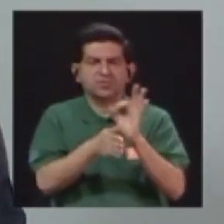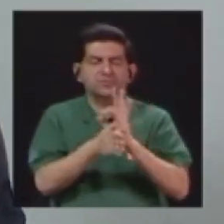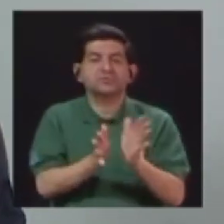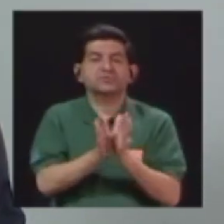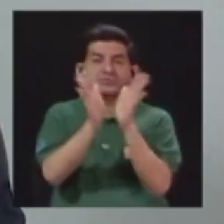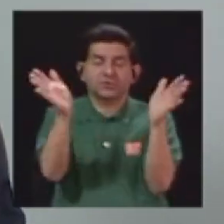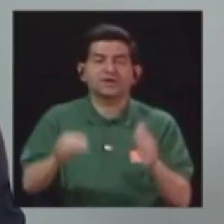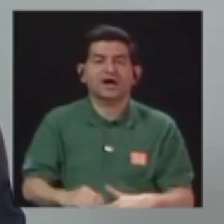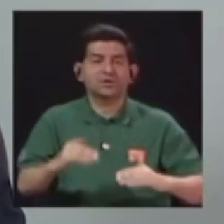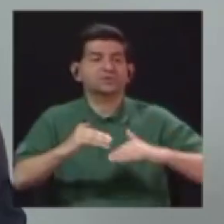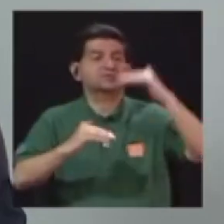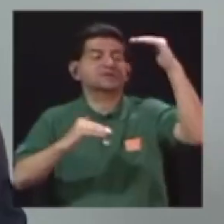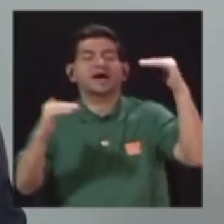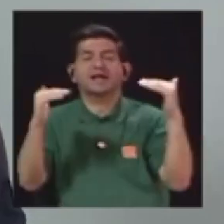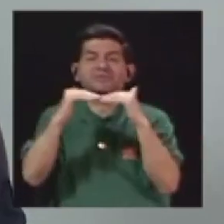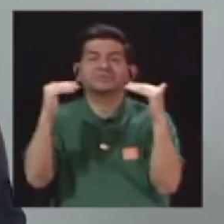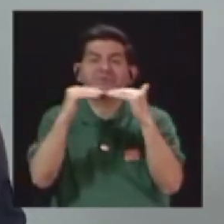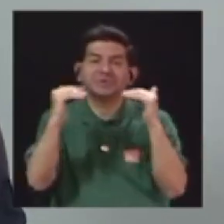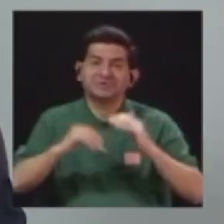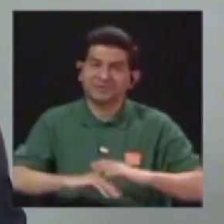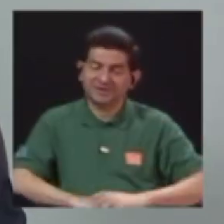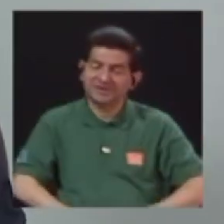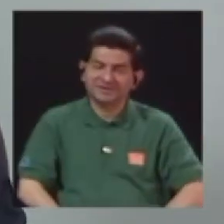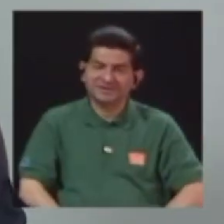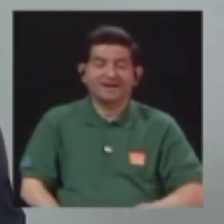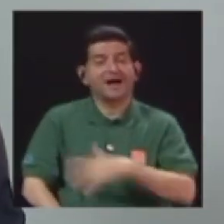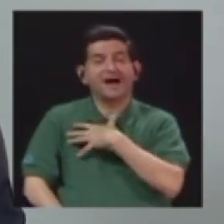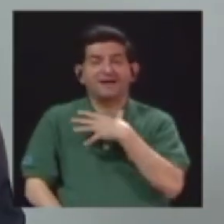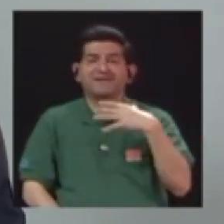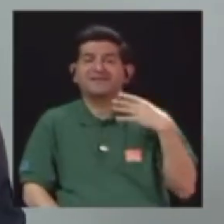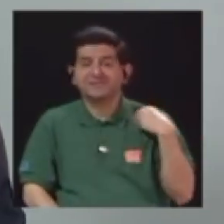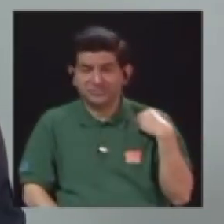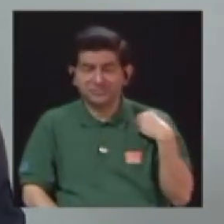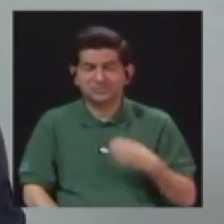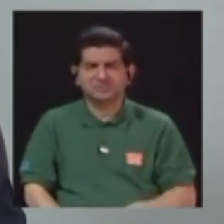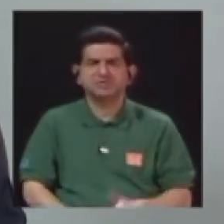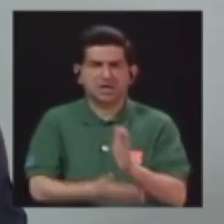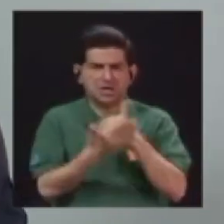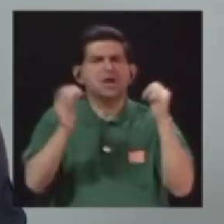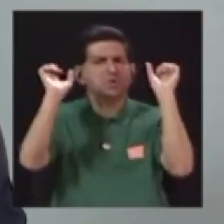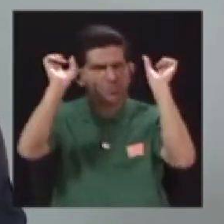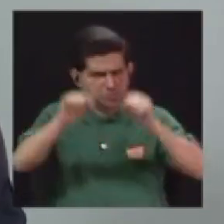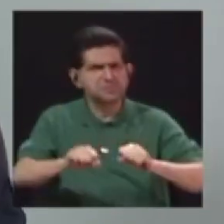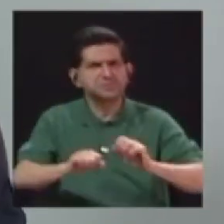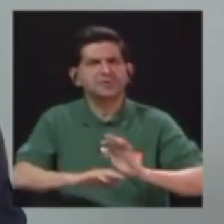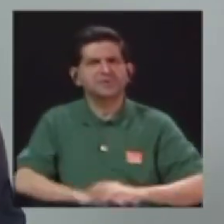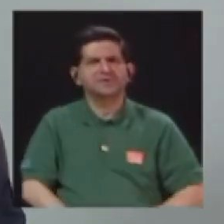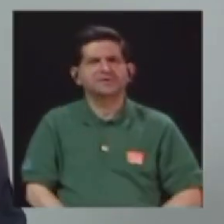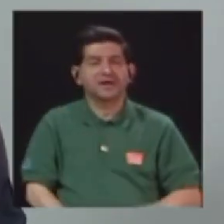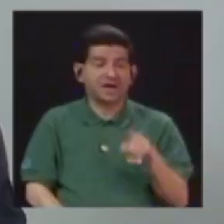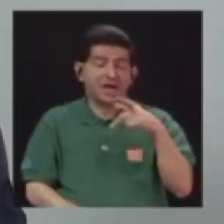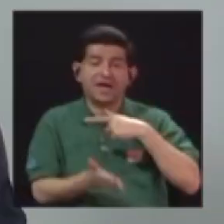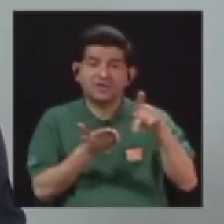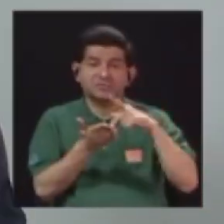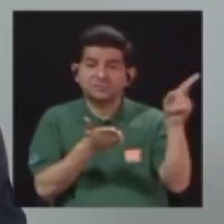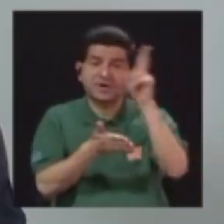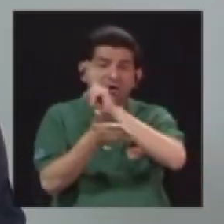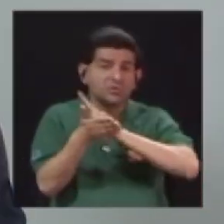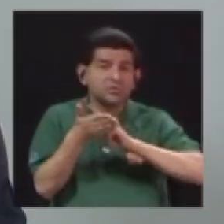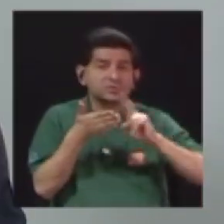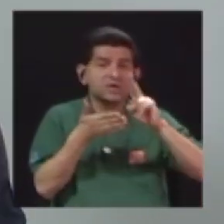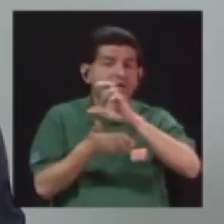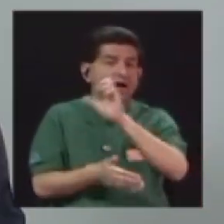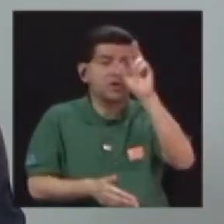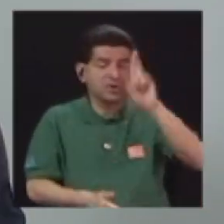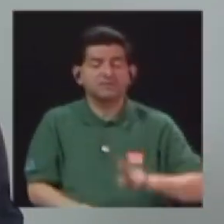públicos del más alto nivel les gustaría, y algunos lo lograron, ser pagados por la Universidad de Costa Rica